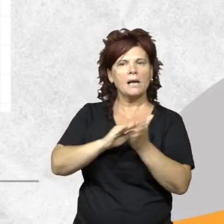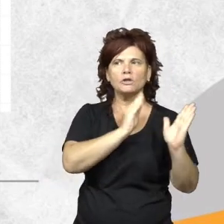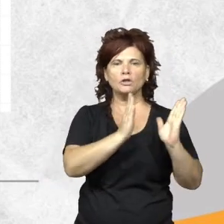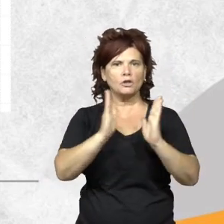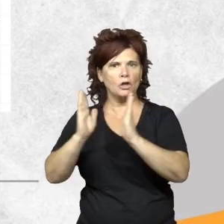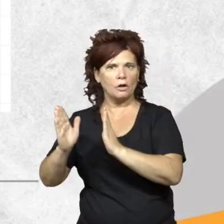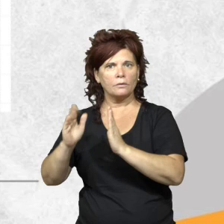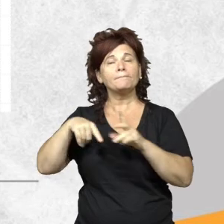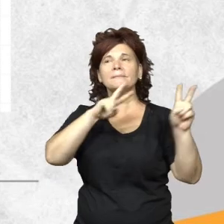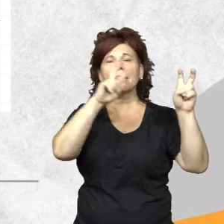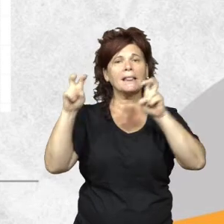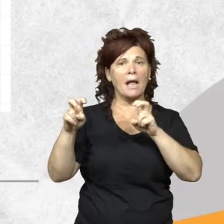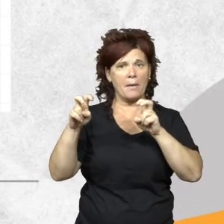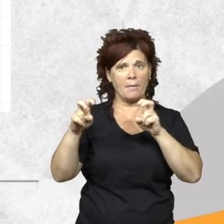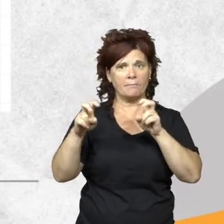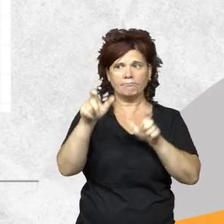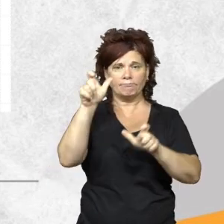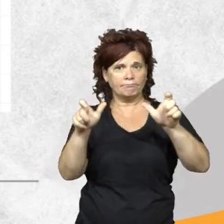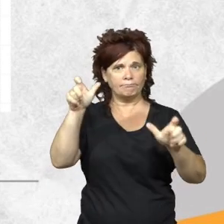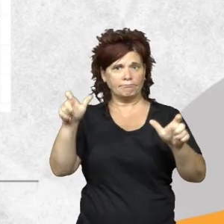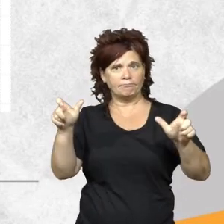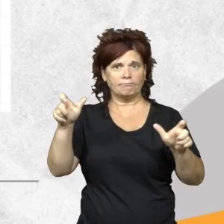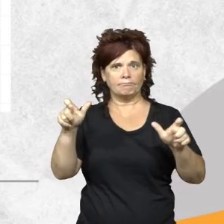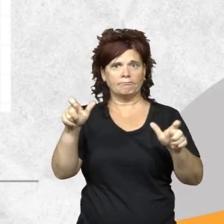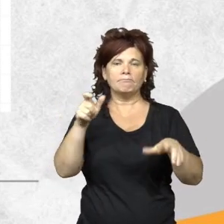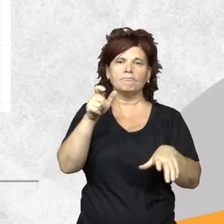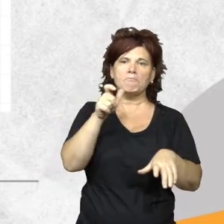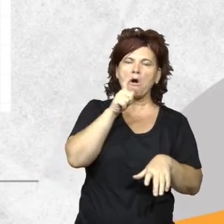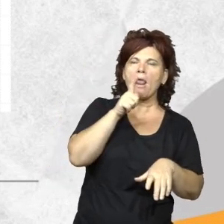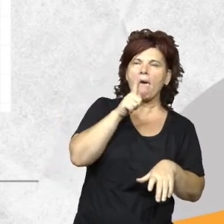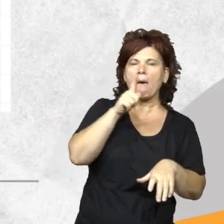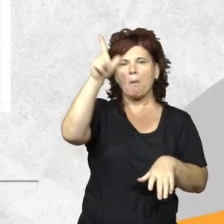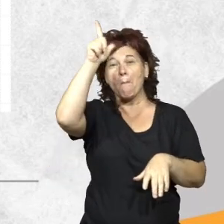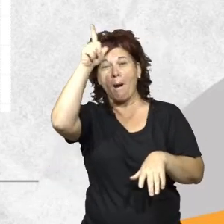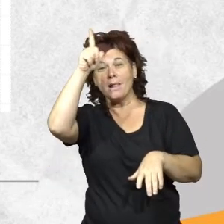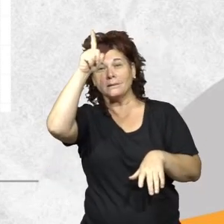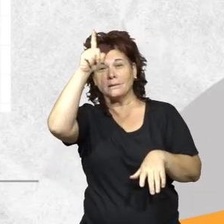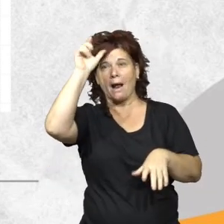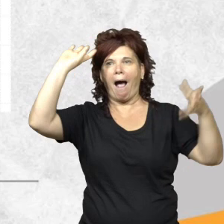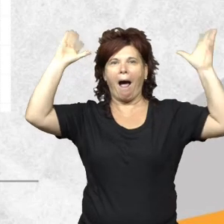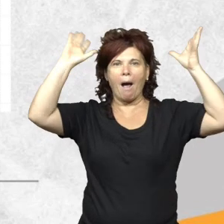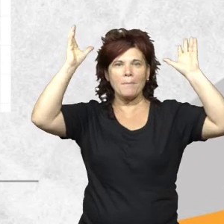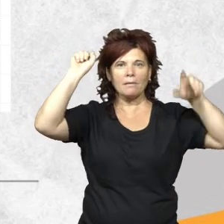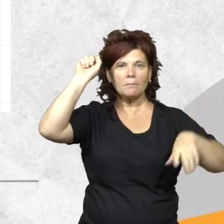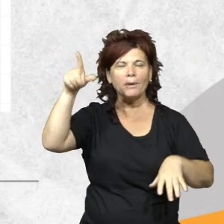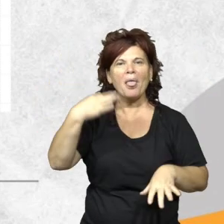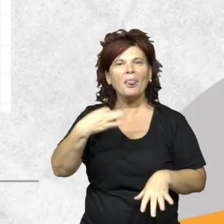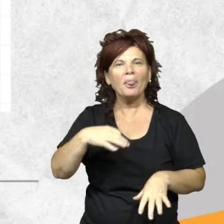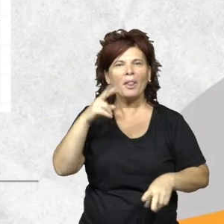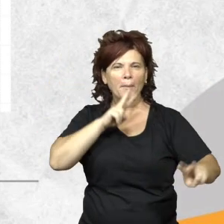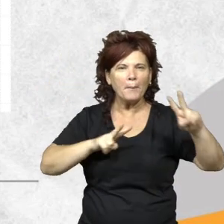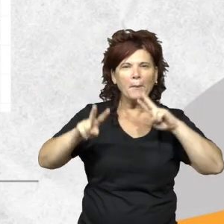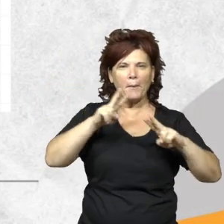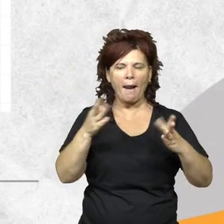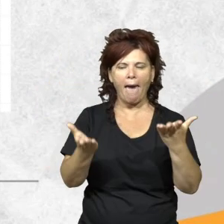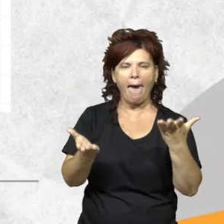materia, los aplicadores del derecho, como por ejemplo la policía ambiental, tienen que lograr buscar al menos un justo